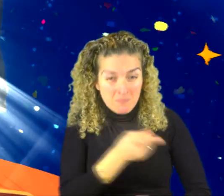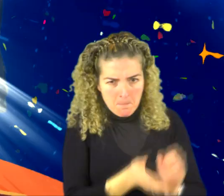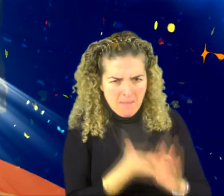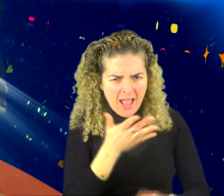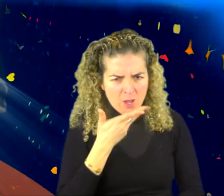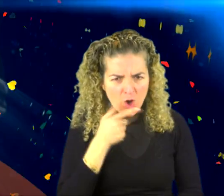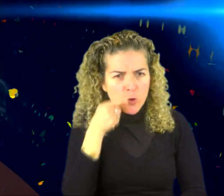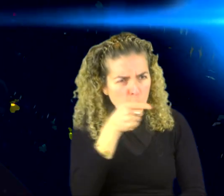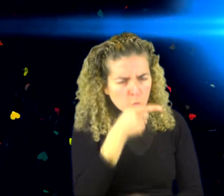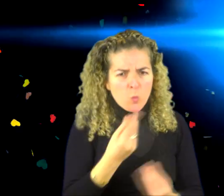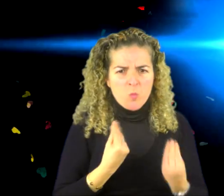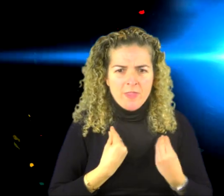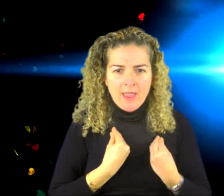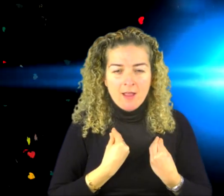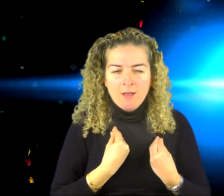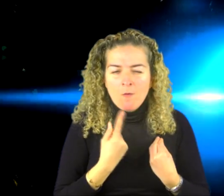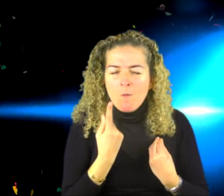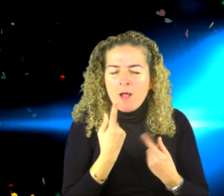felicidad.